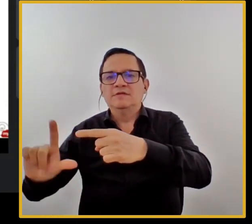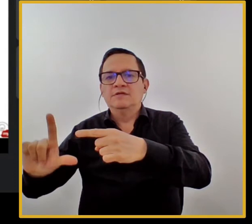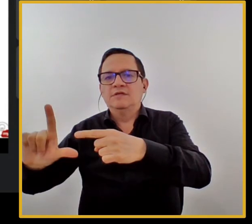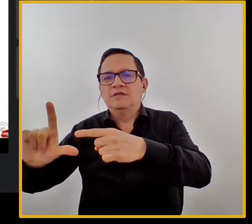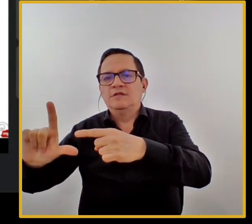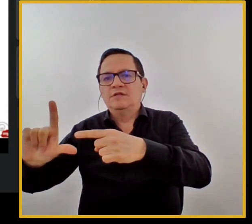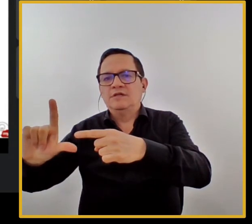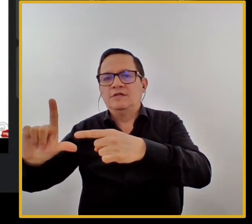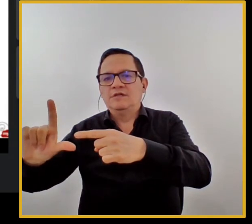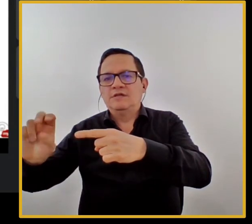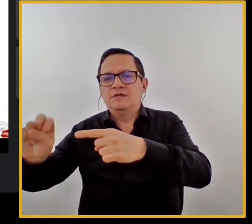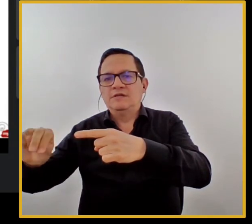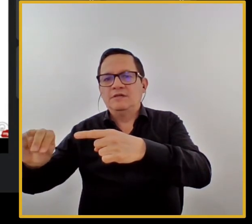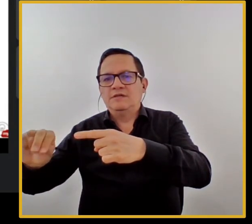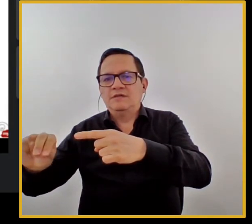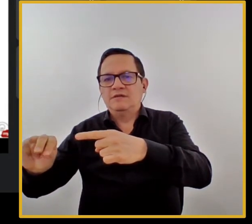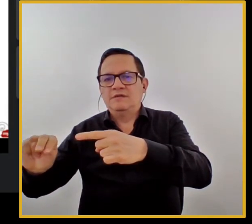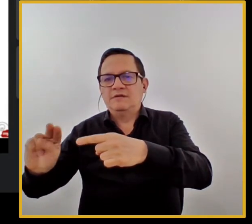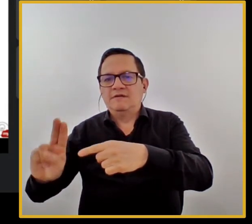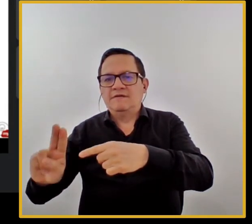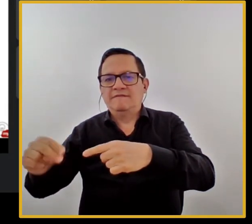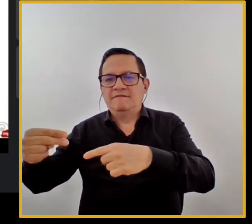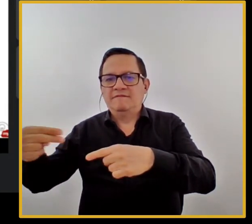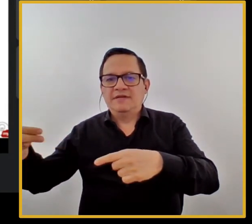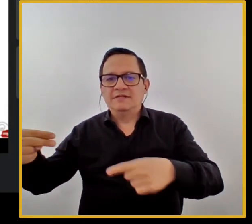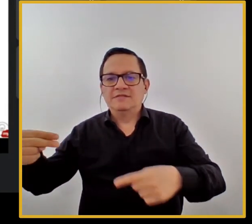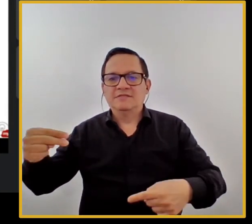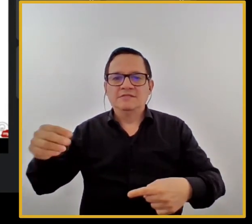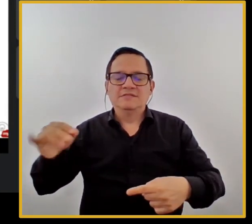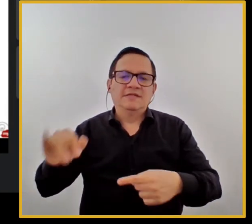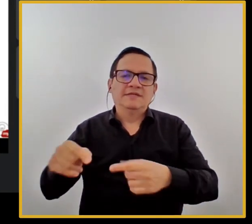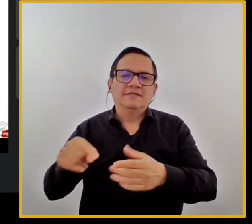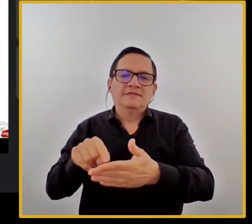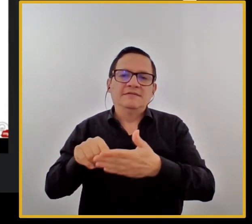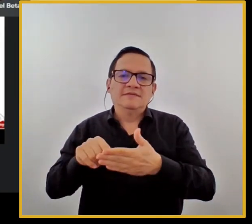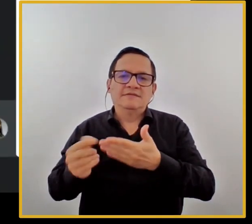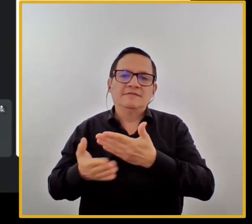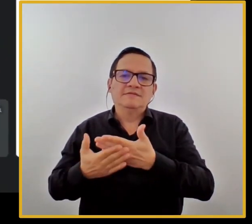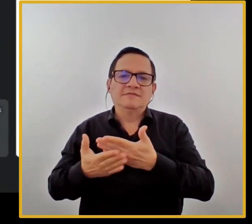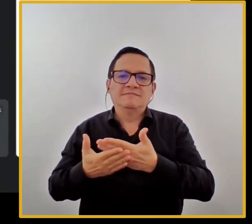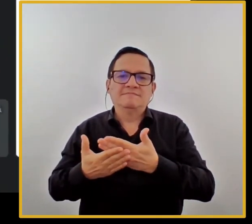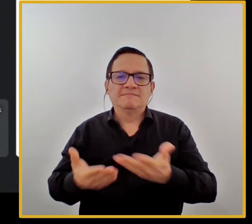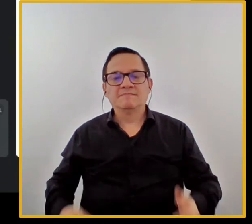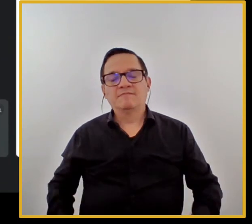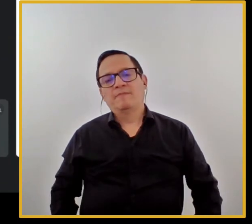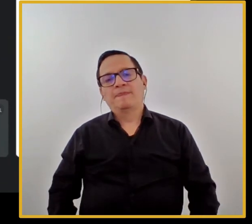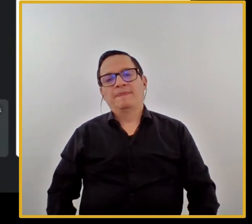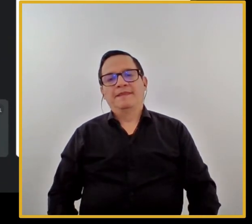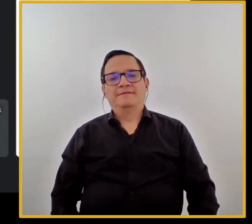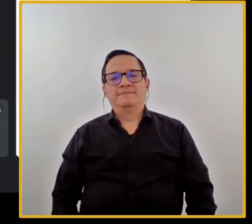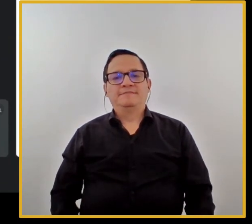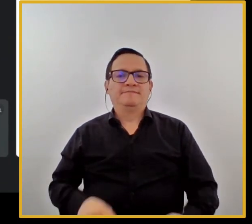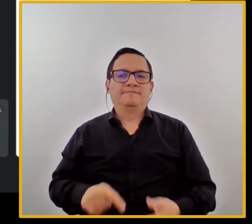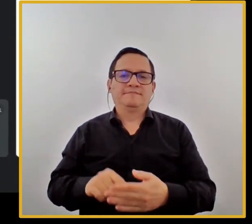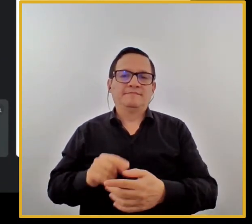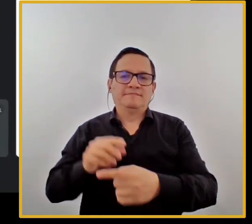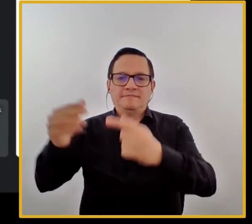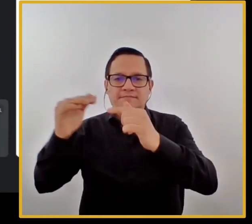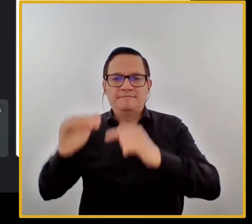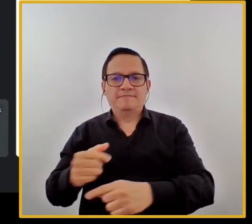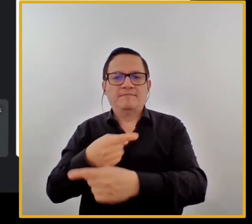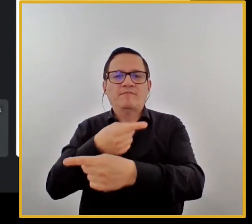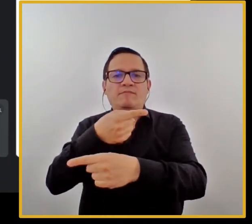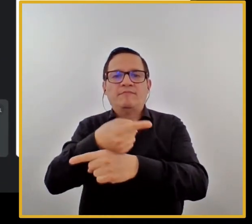voy. Debe, Ya por favor, voy. el micrófono abierto, ¿cierto? Y me queda esto, Ya voy. menos